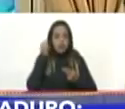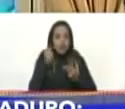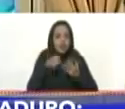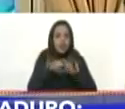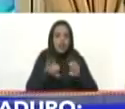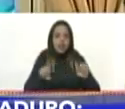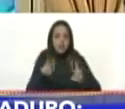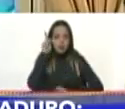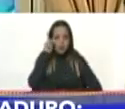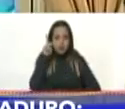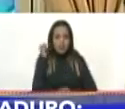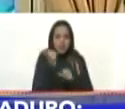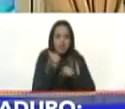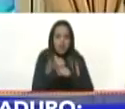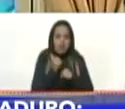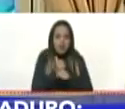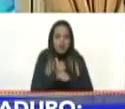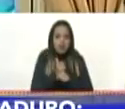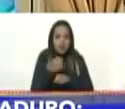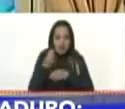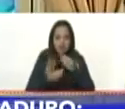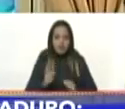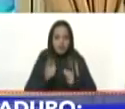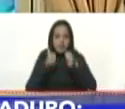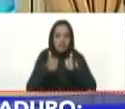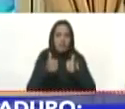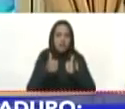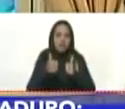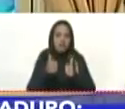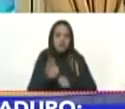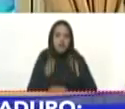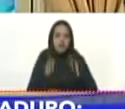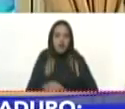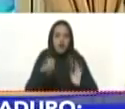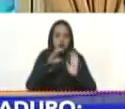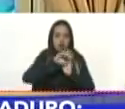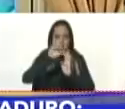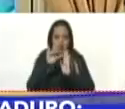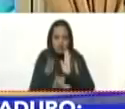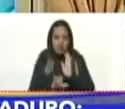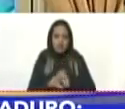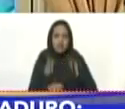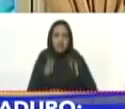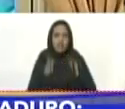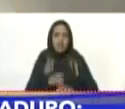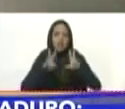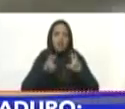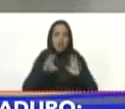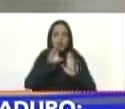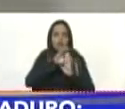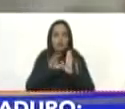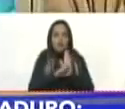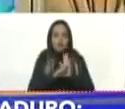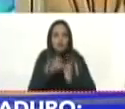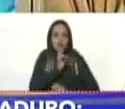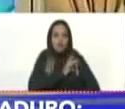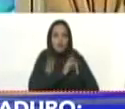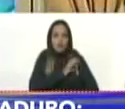educadores, los trabajadores han sacado una consigna constituyente. Nueva constitución para Chile,